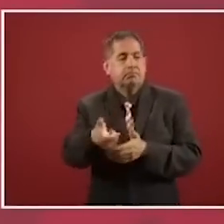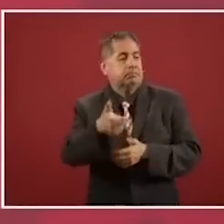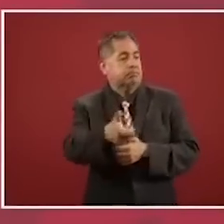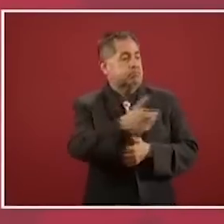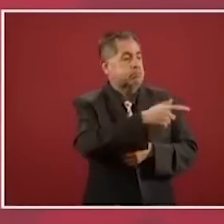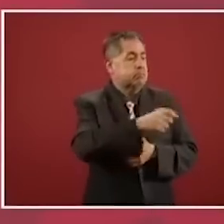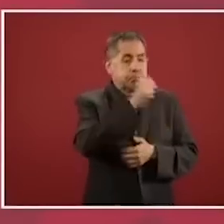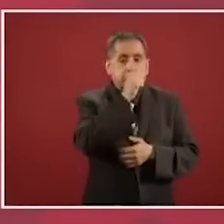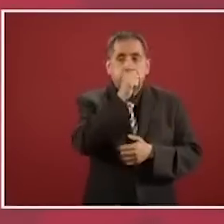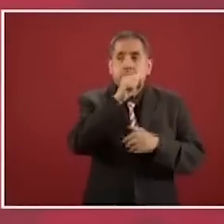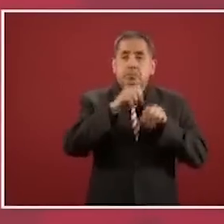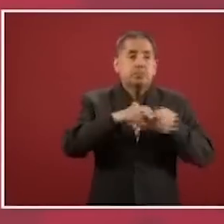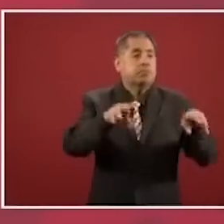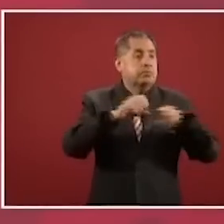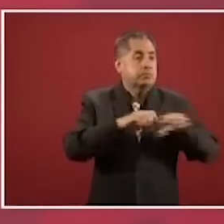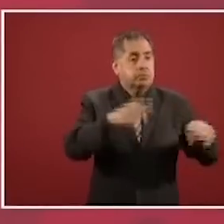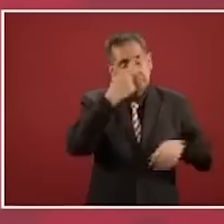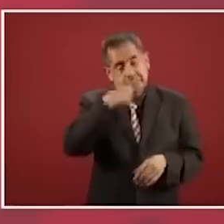publicidad